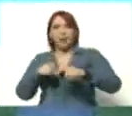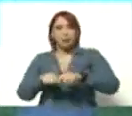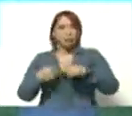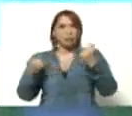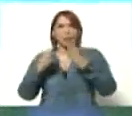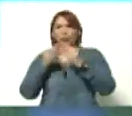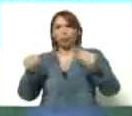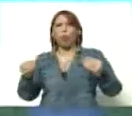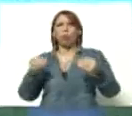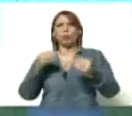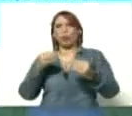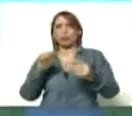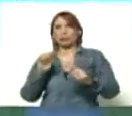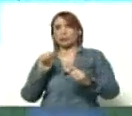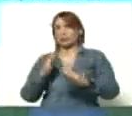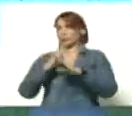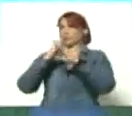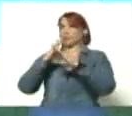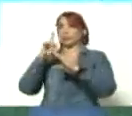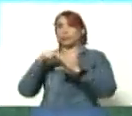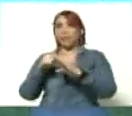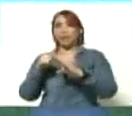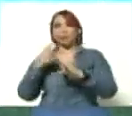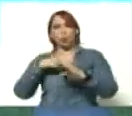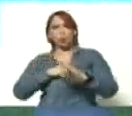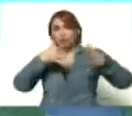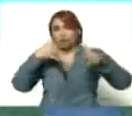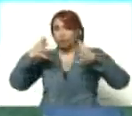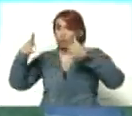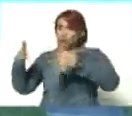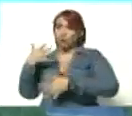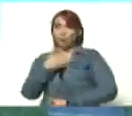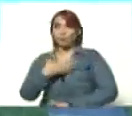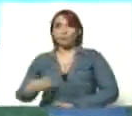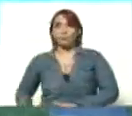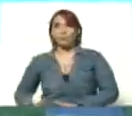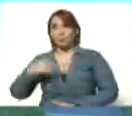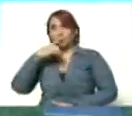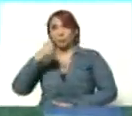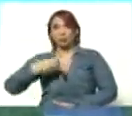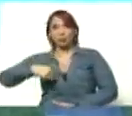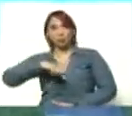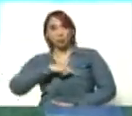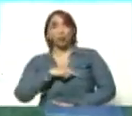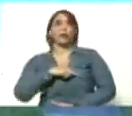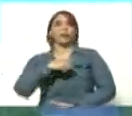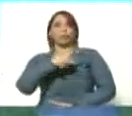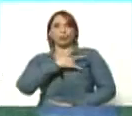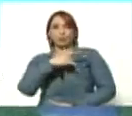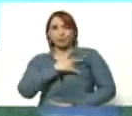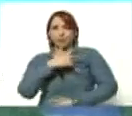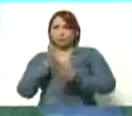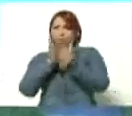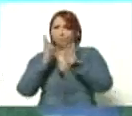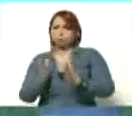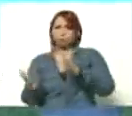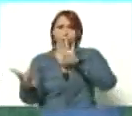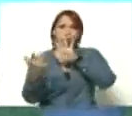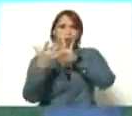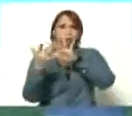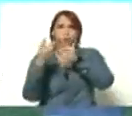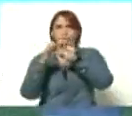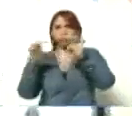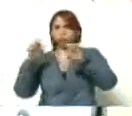esos paradigmas, con todos esos esquemas y estamos en un despliegue de las Maduro, nuestras carreras universitarias vinculadas con la